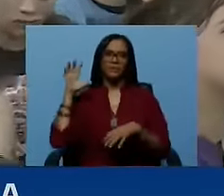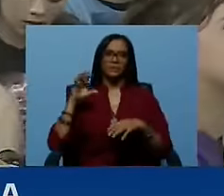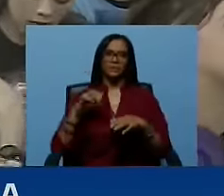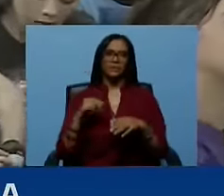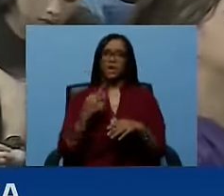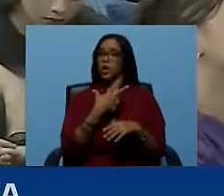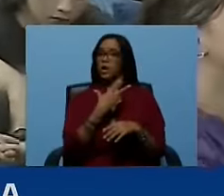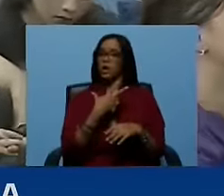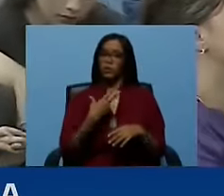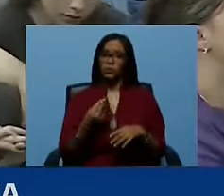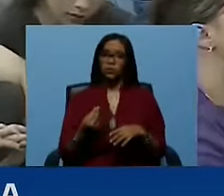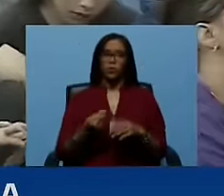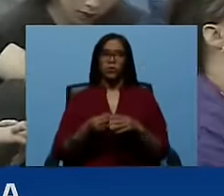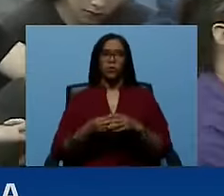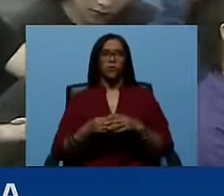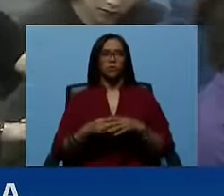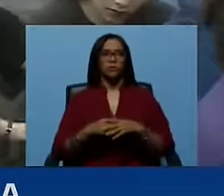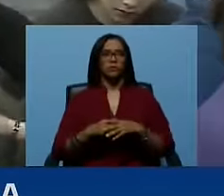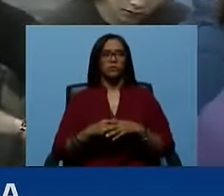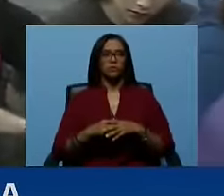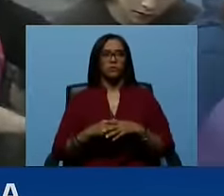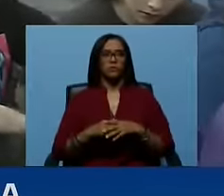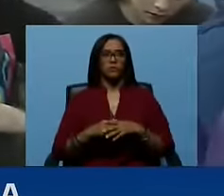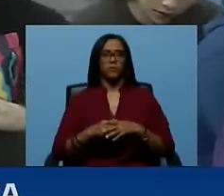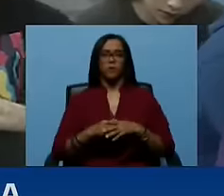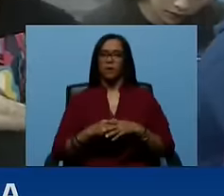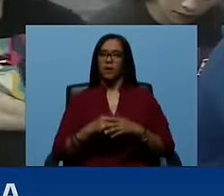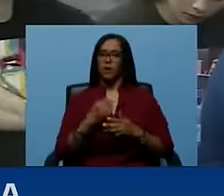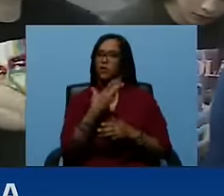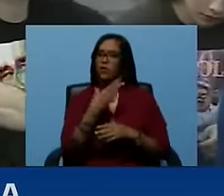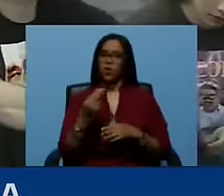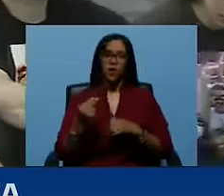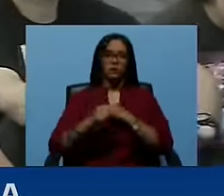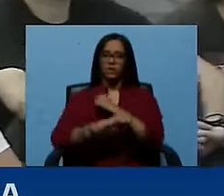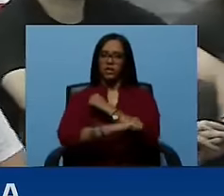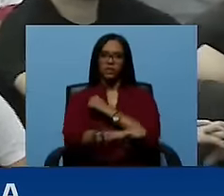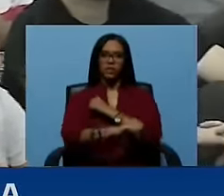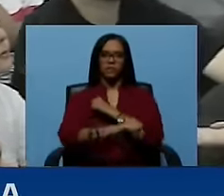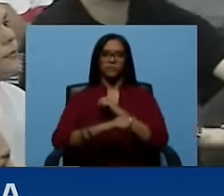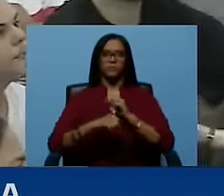No ha habido ni habrá traición.